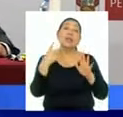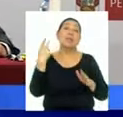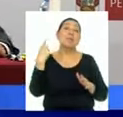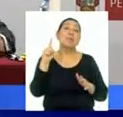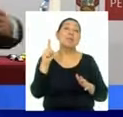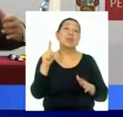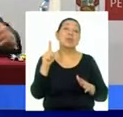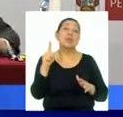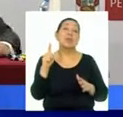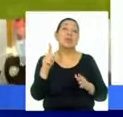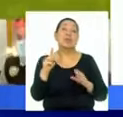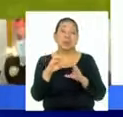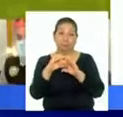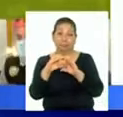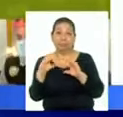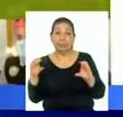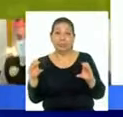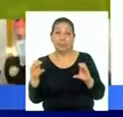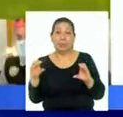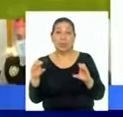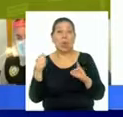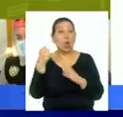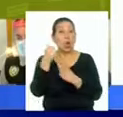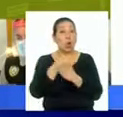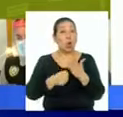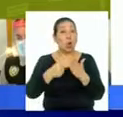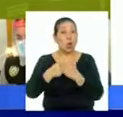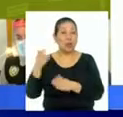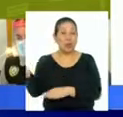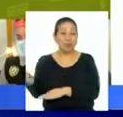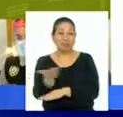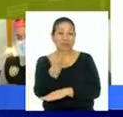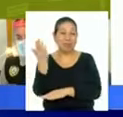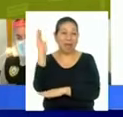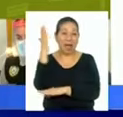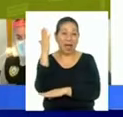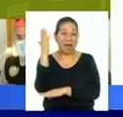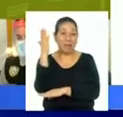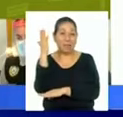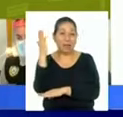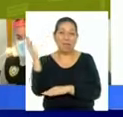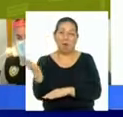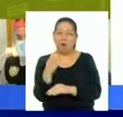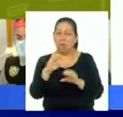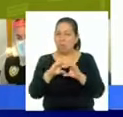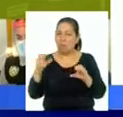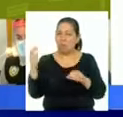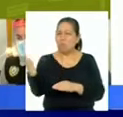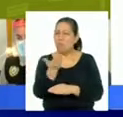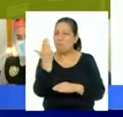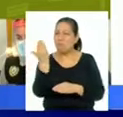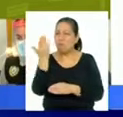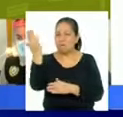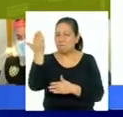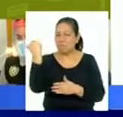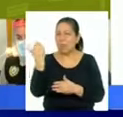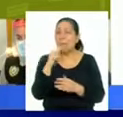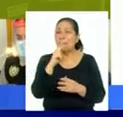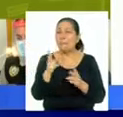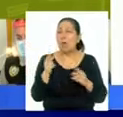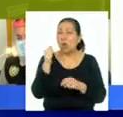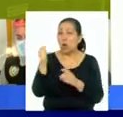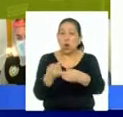millones de pies tablares en el marco de la lucha contra la tala ilegal y la depredación forestal. y la Dirección de Policía Fiscal evitó